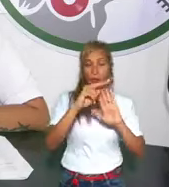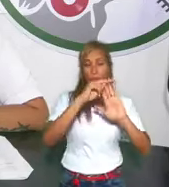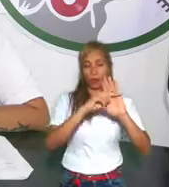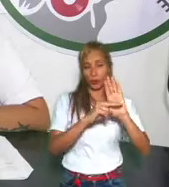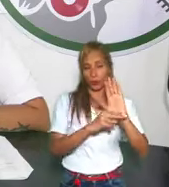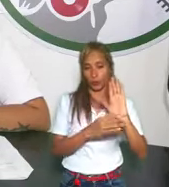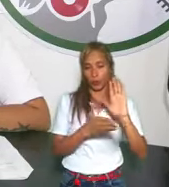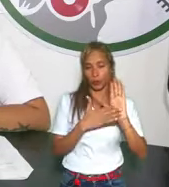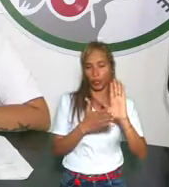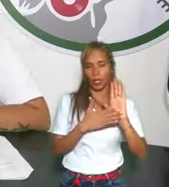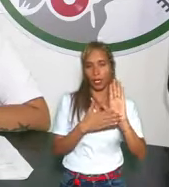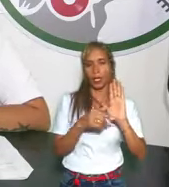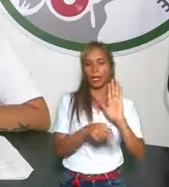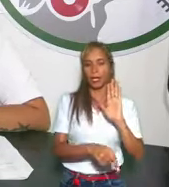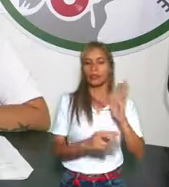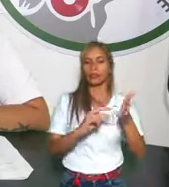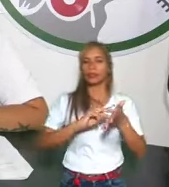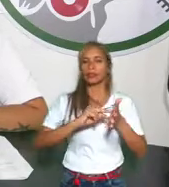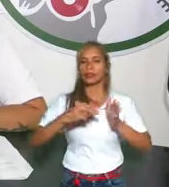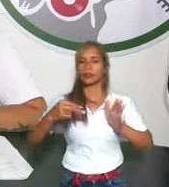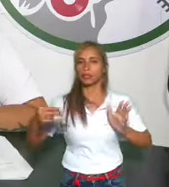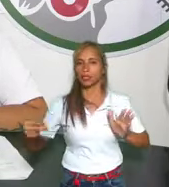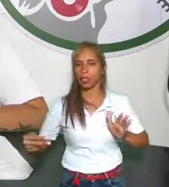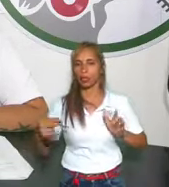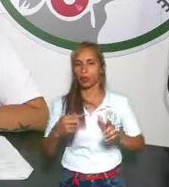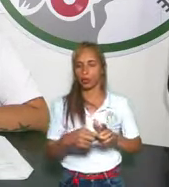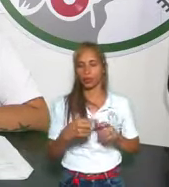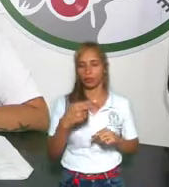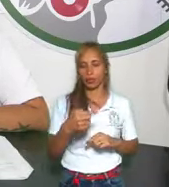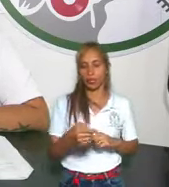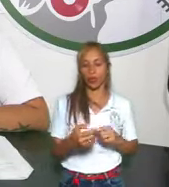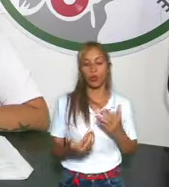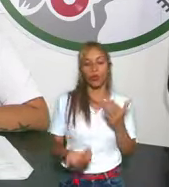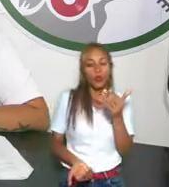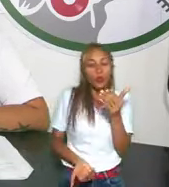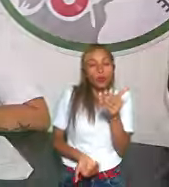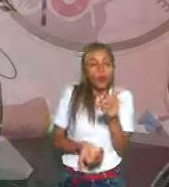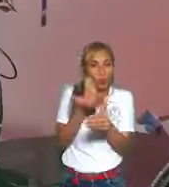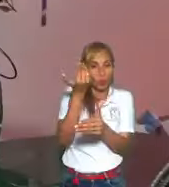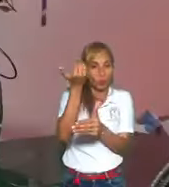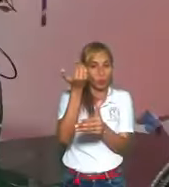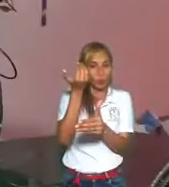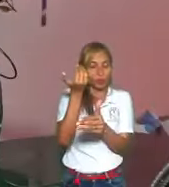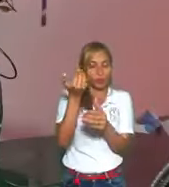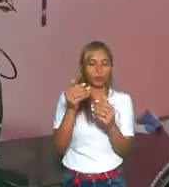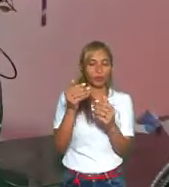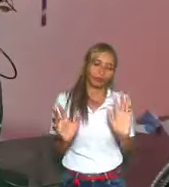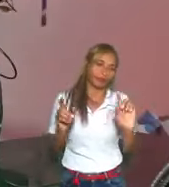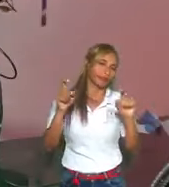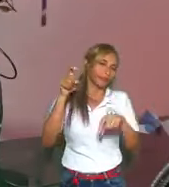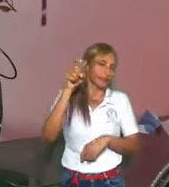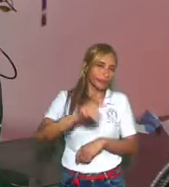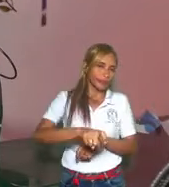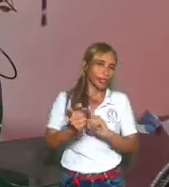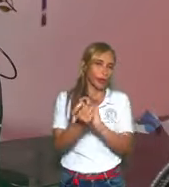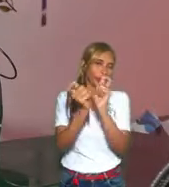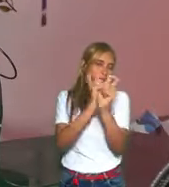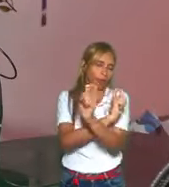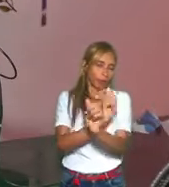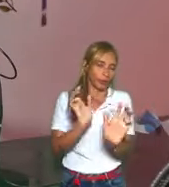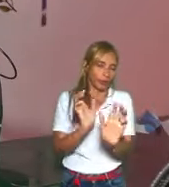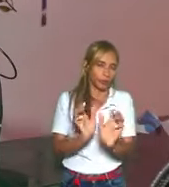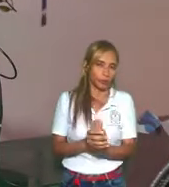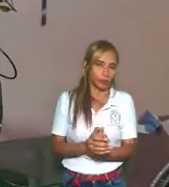la tecnología ponga a disposición de nosotros unos nuevos equipos, pues nosotros debemos hacer el cambio del medidor como